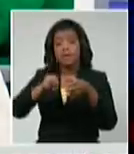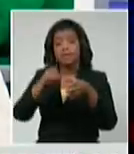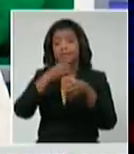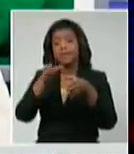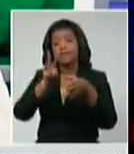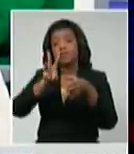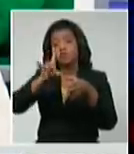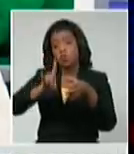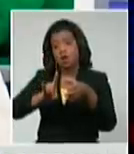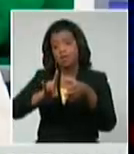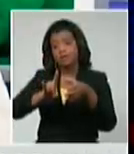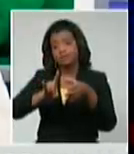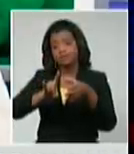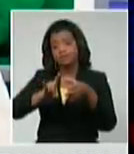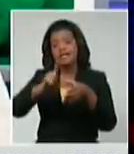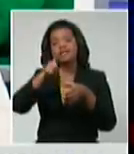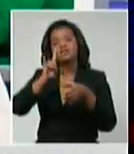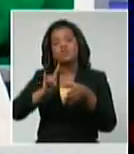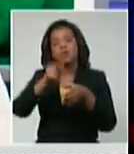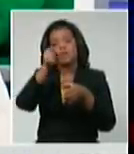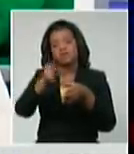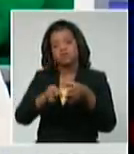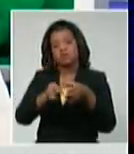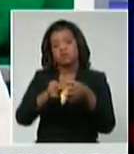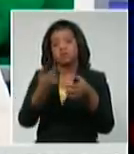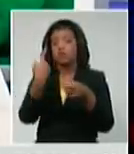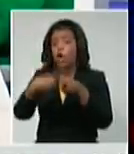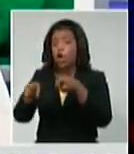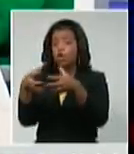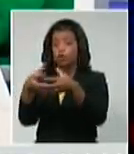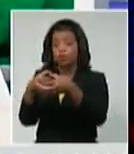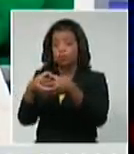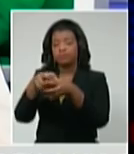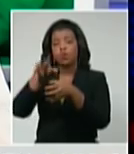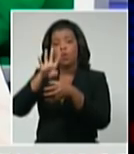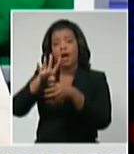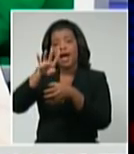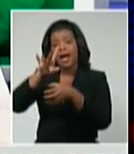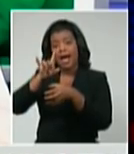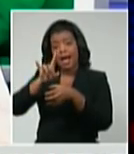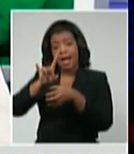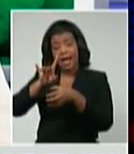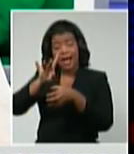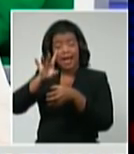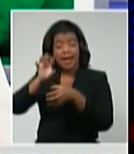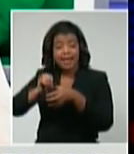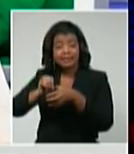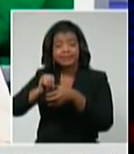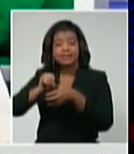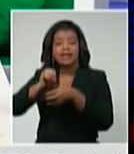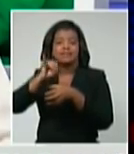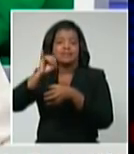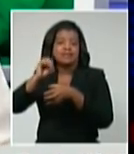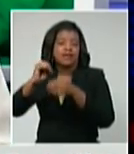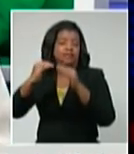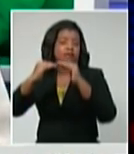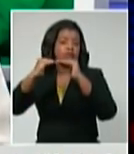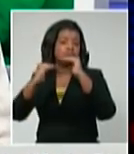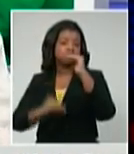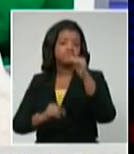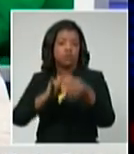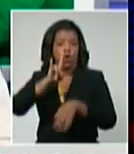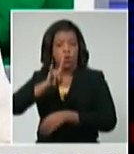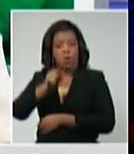de 40 a 59, 16, y de 60 y más se diagnosticaron 9 personas en el día de